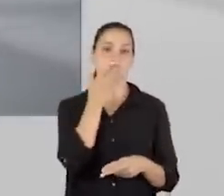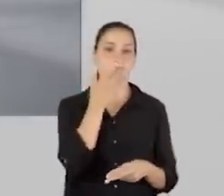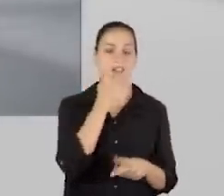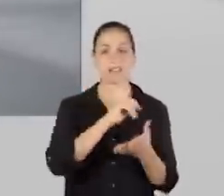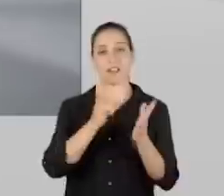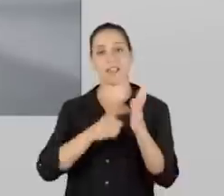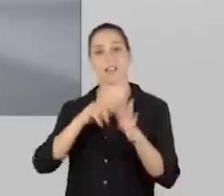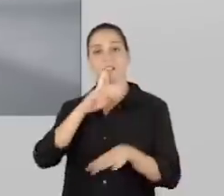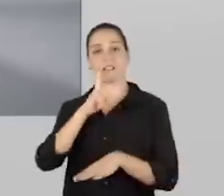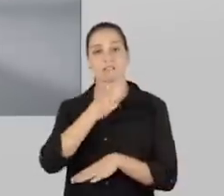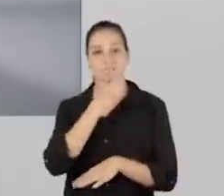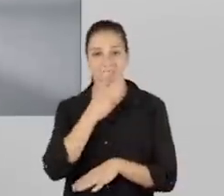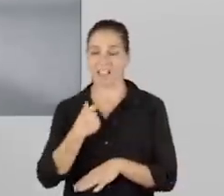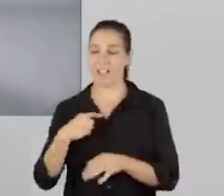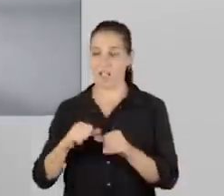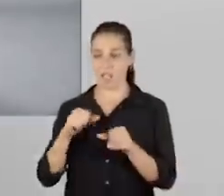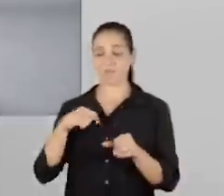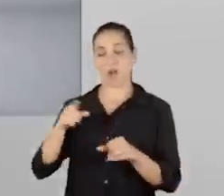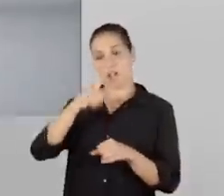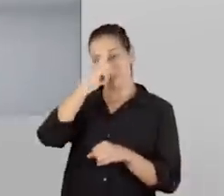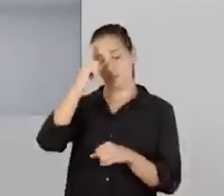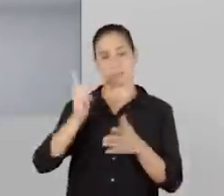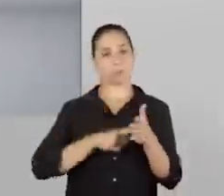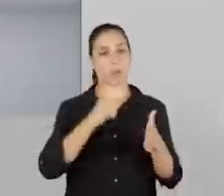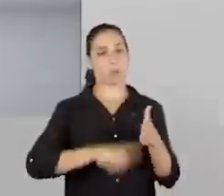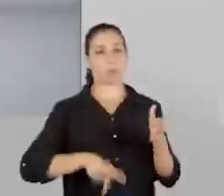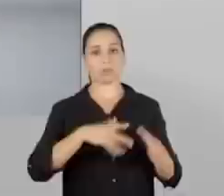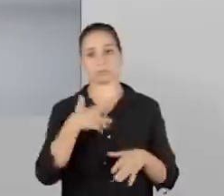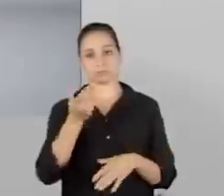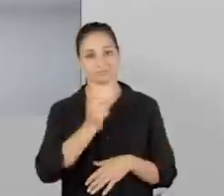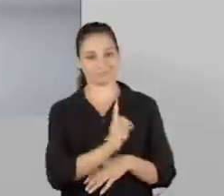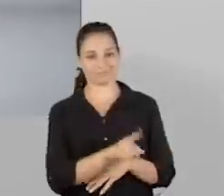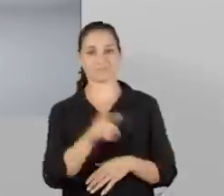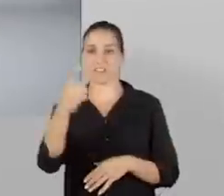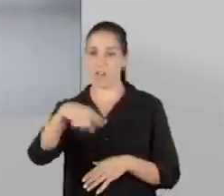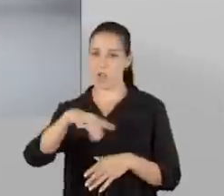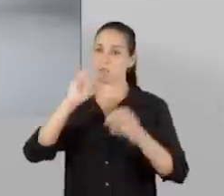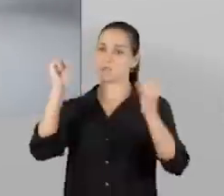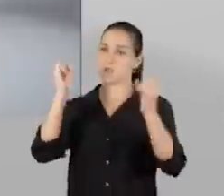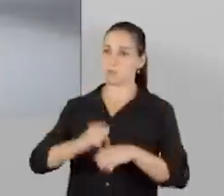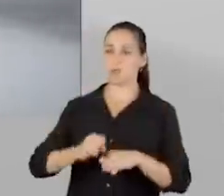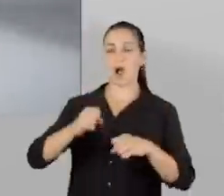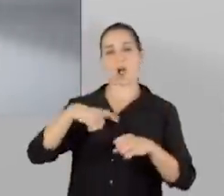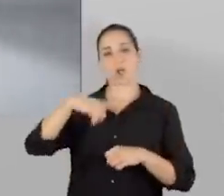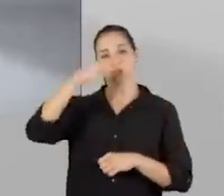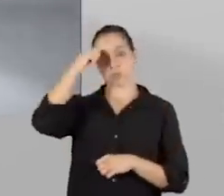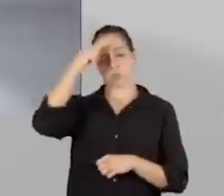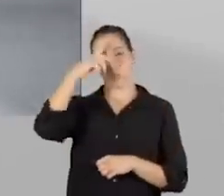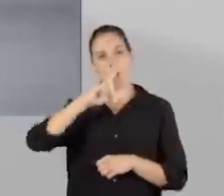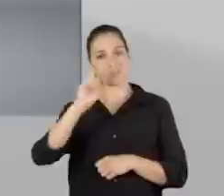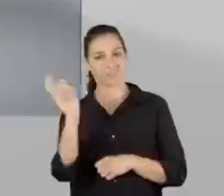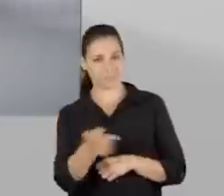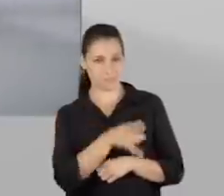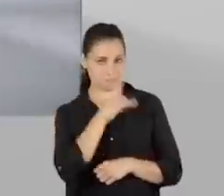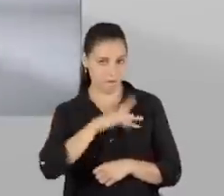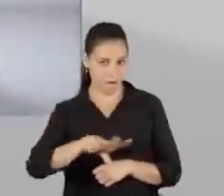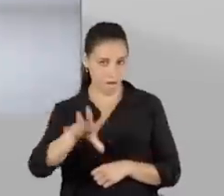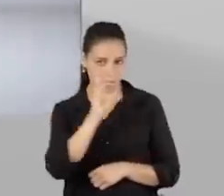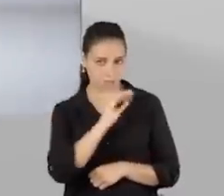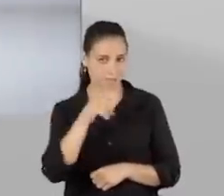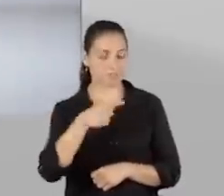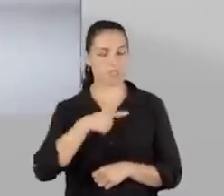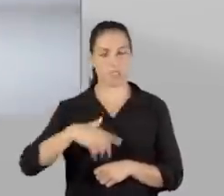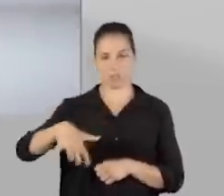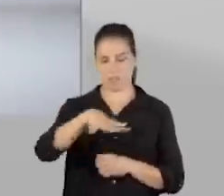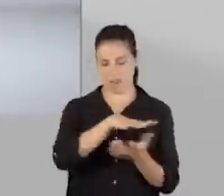derogar en Madrid todos ellos tienen un pacto por el multiculturalismo mal entendido que está Arrasando los barrios y que los está llenando